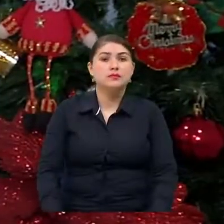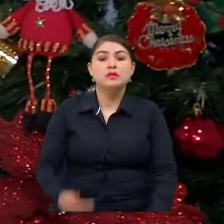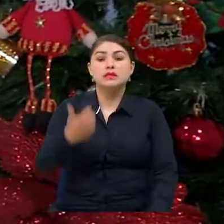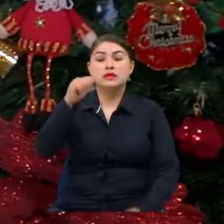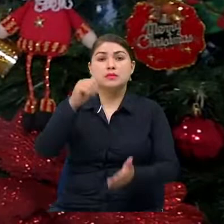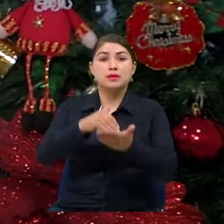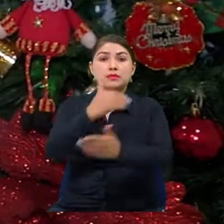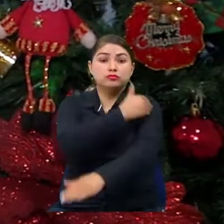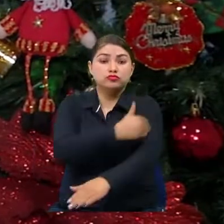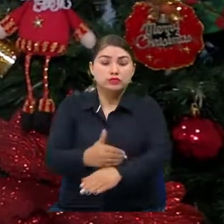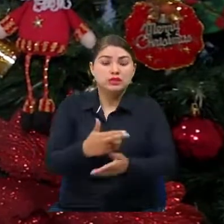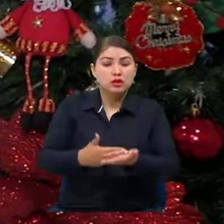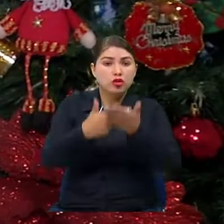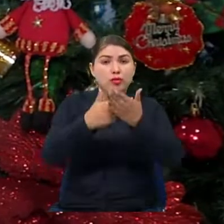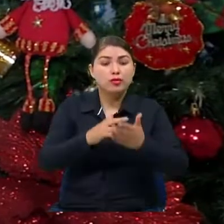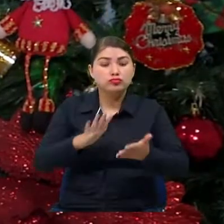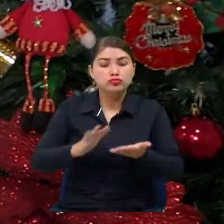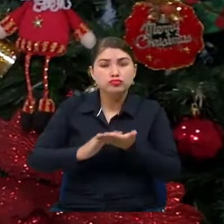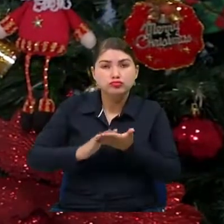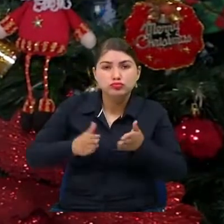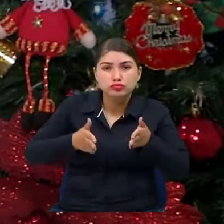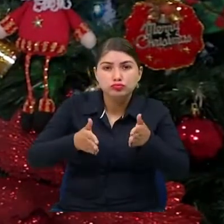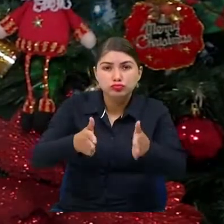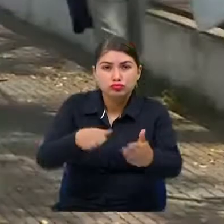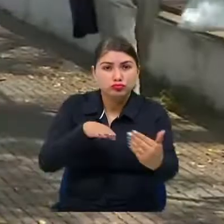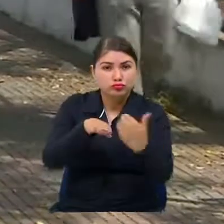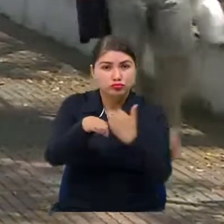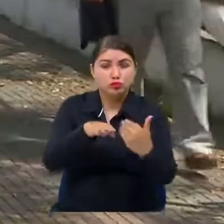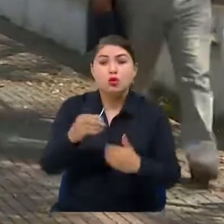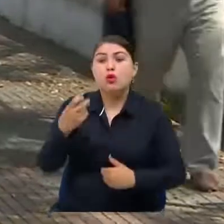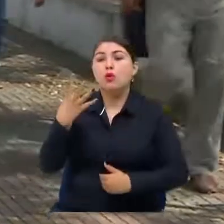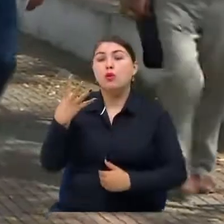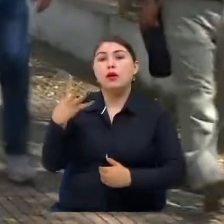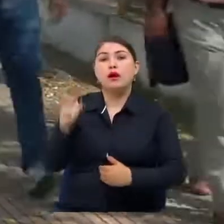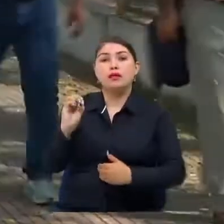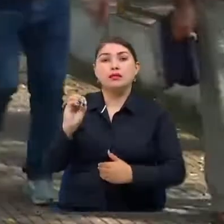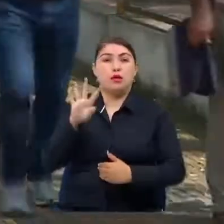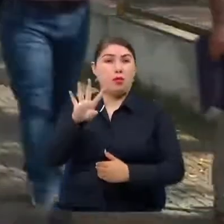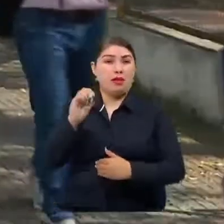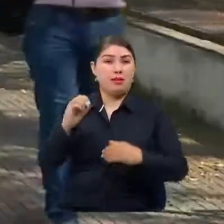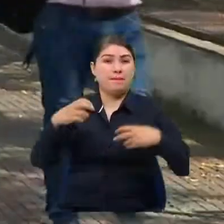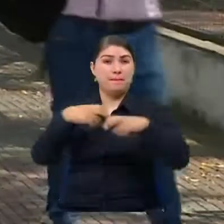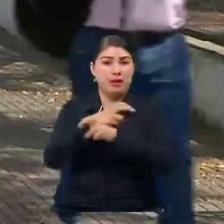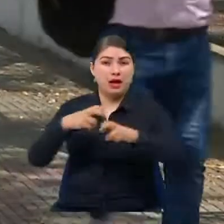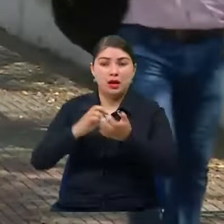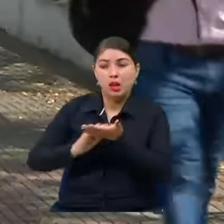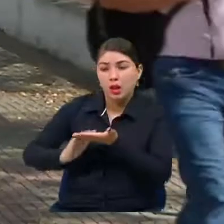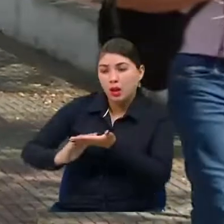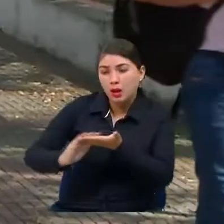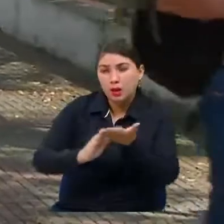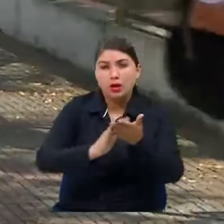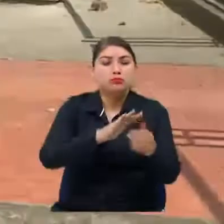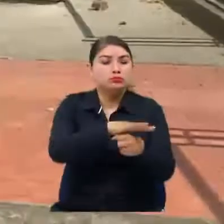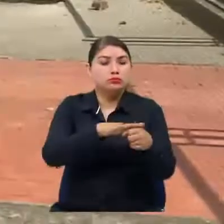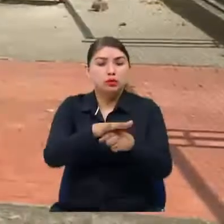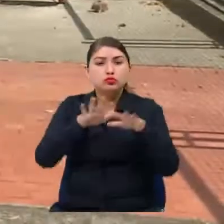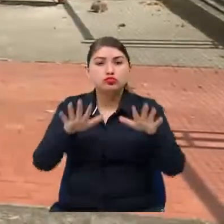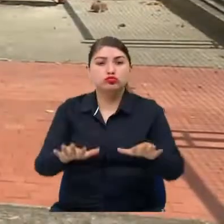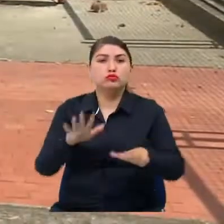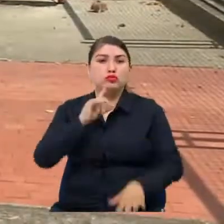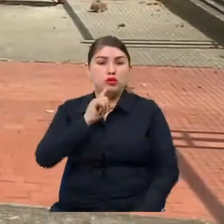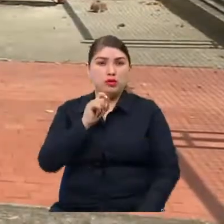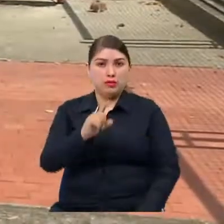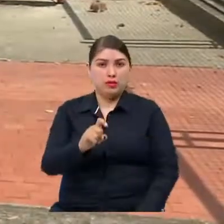de pesos para la recuperación de la malla vial, 40 parques, mejoramiento de los parques en los diferentes, barrios y comunas de